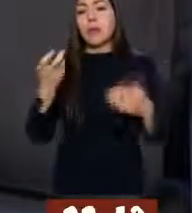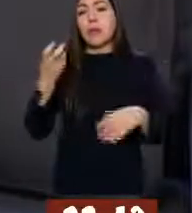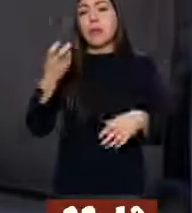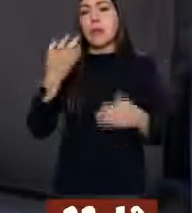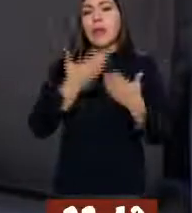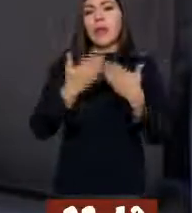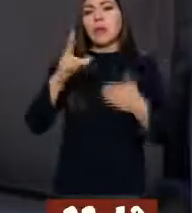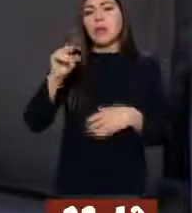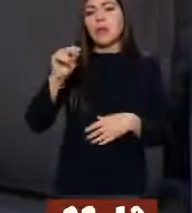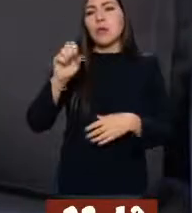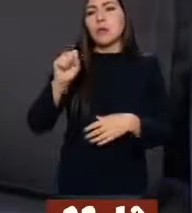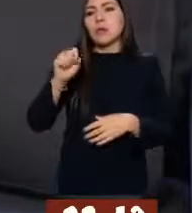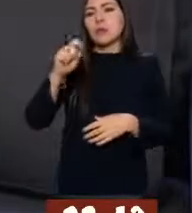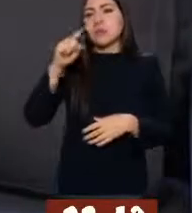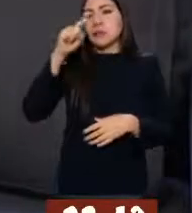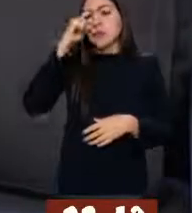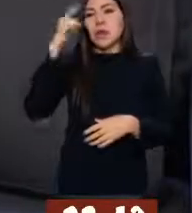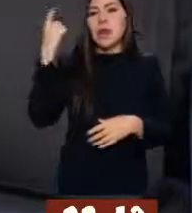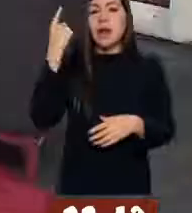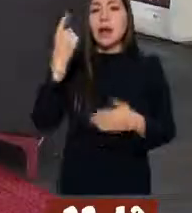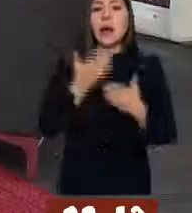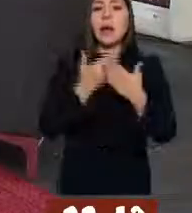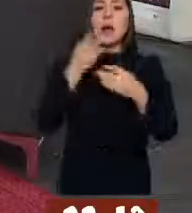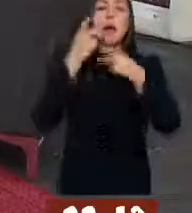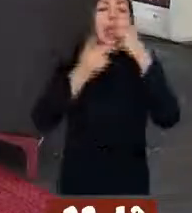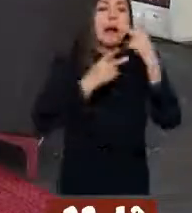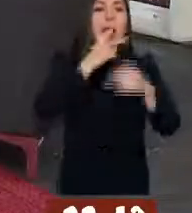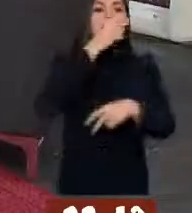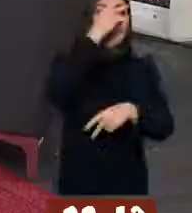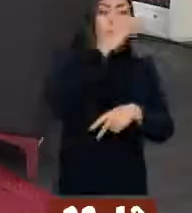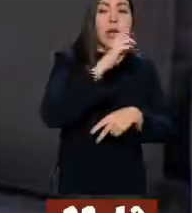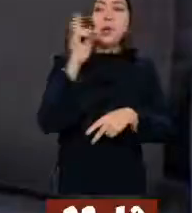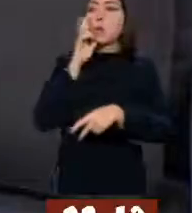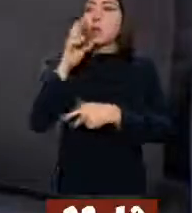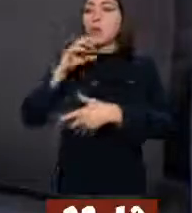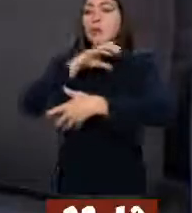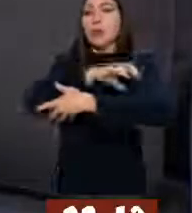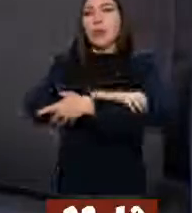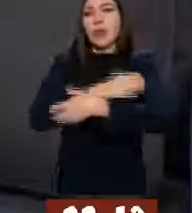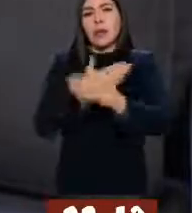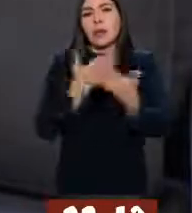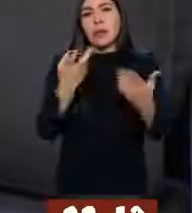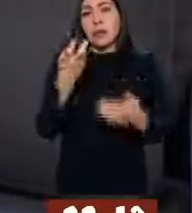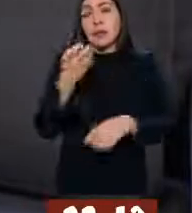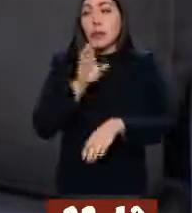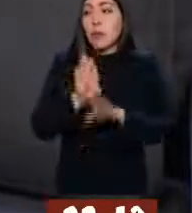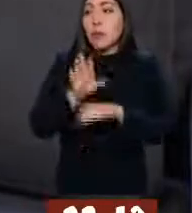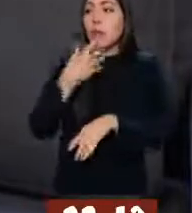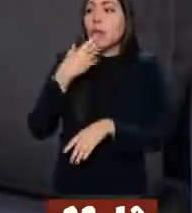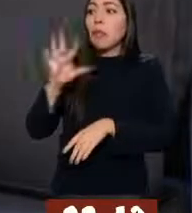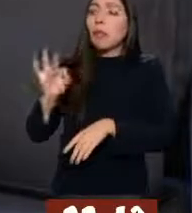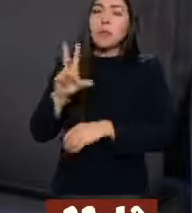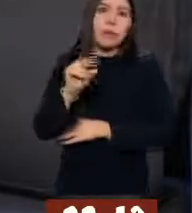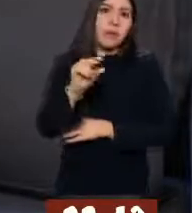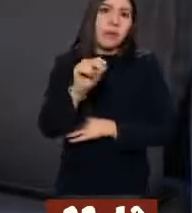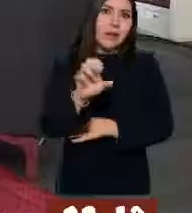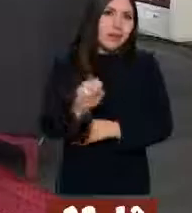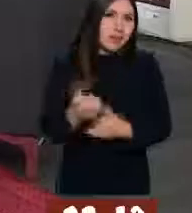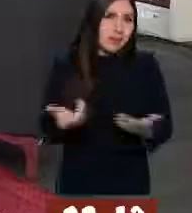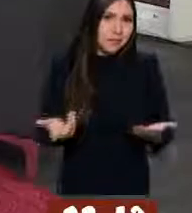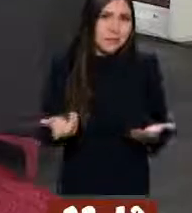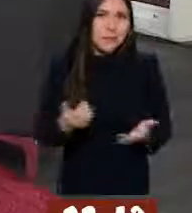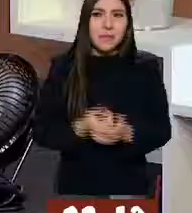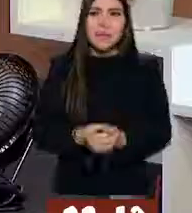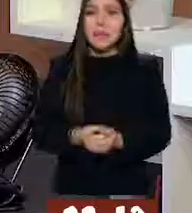hablen del nexo entre México y Rusia, por favor. Bueno, eso está. En este contexto que hemos mencionado. Y además, ¿no? Cuando